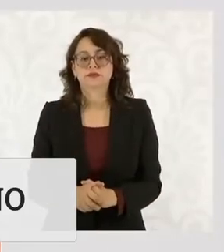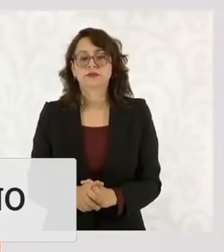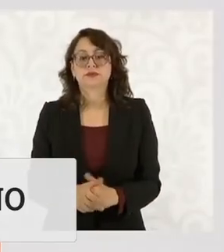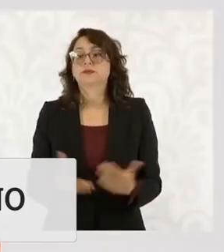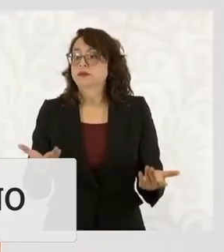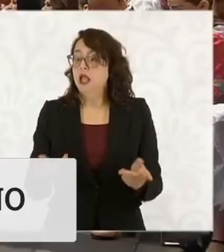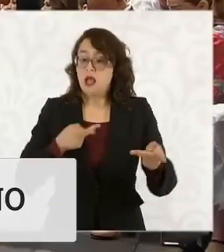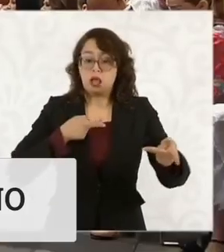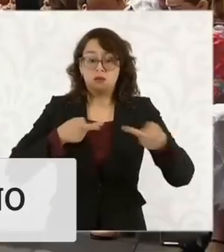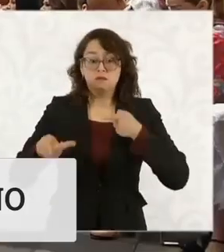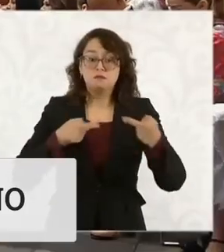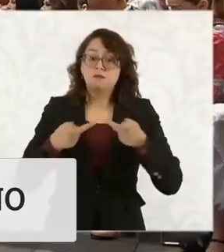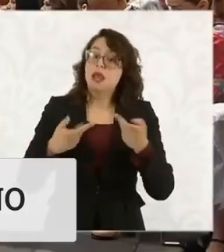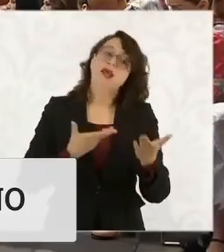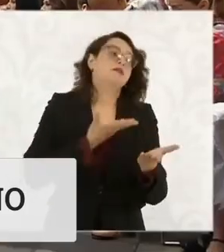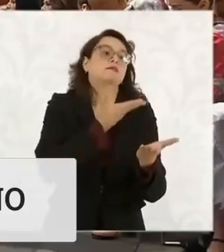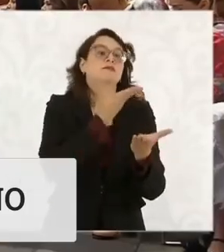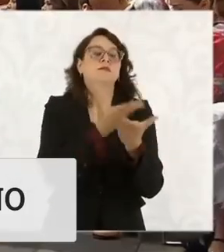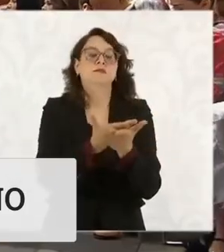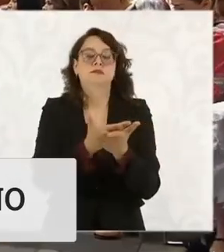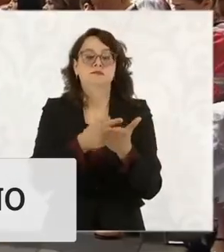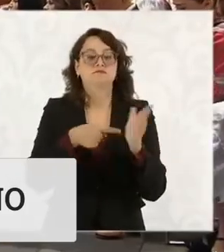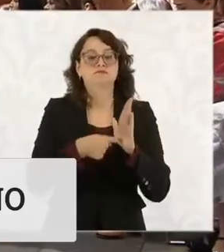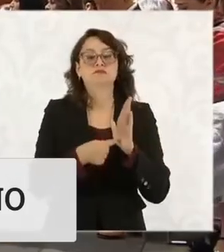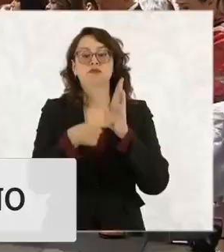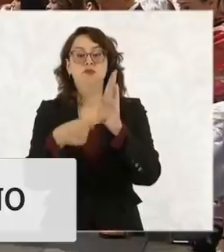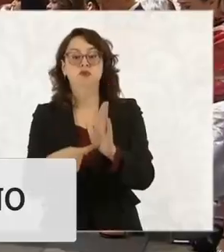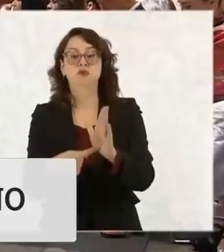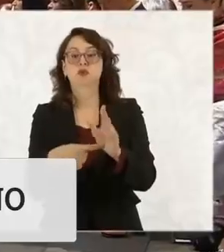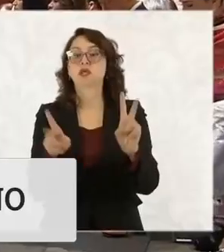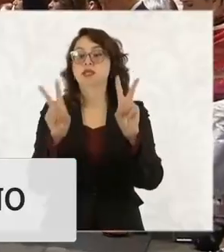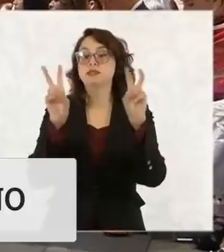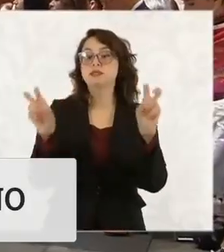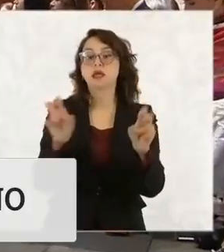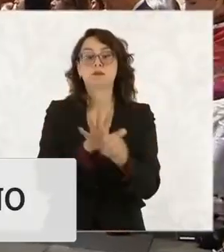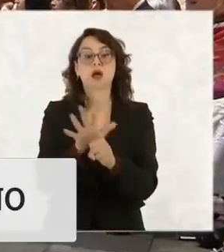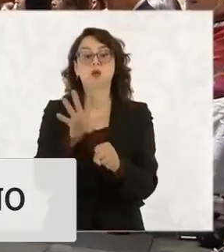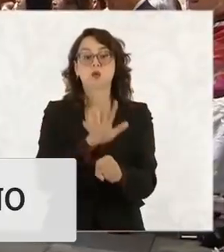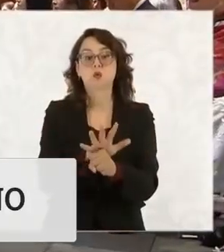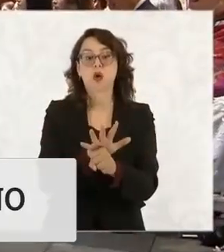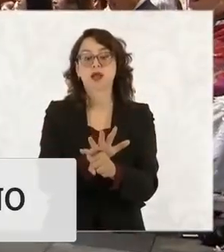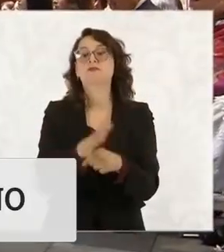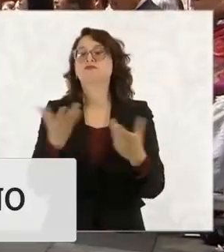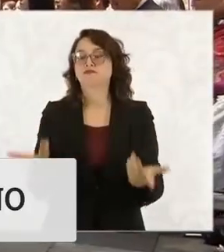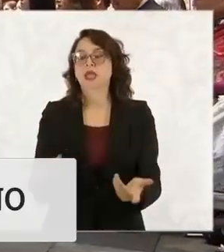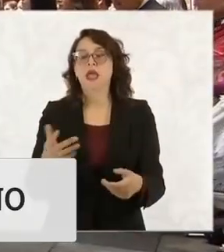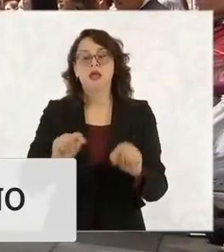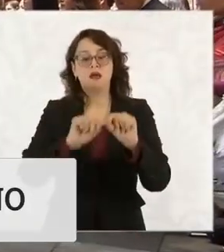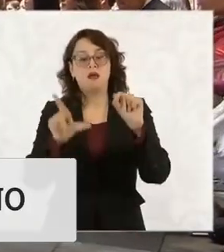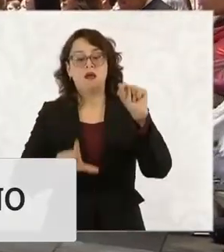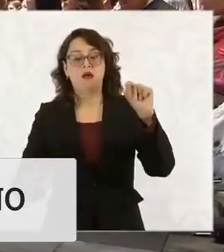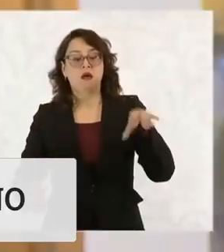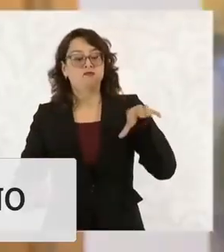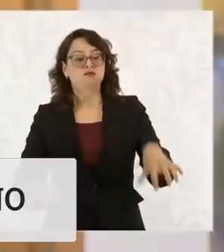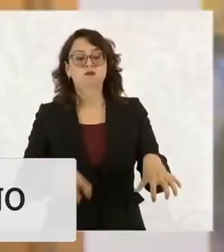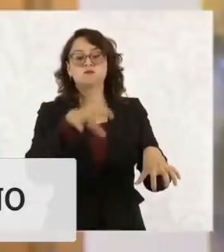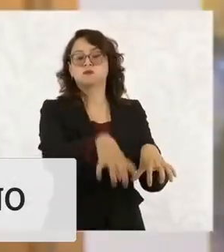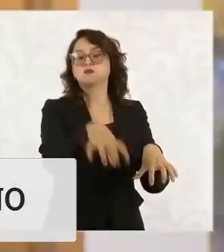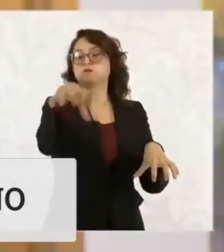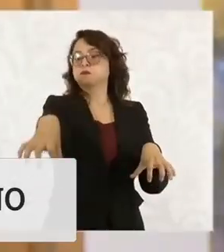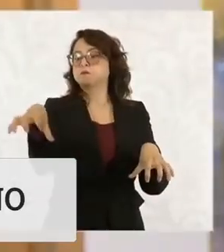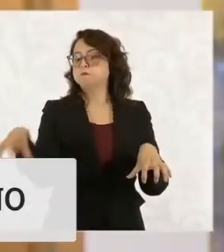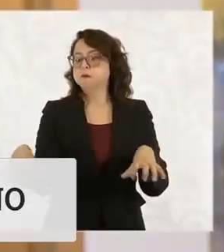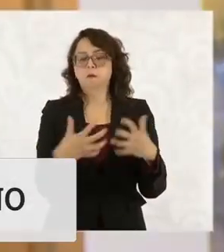las estrategias que promovemos con el Plan México destacan los polos de desarrollo económico para el bienestar,